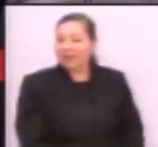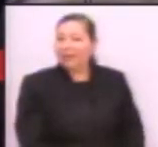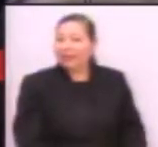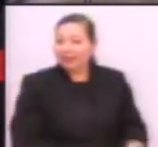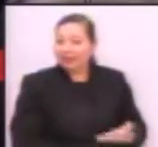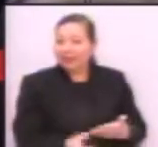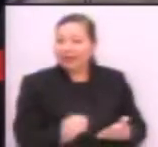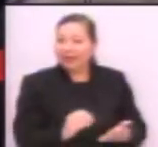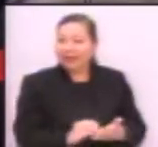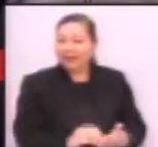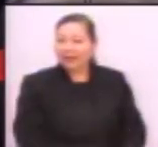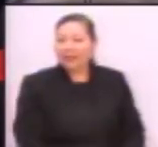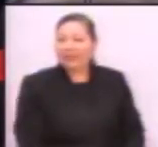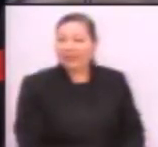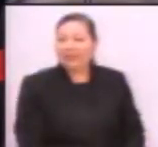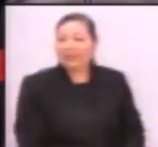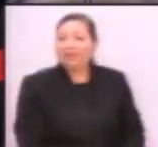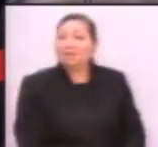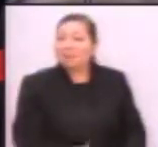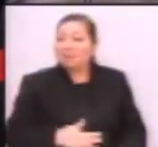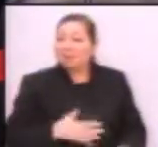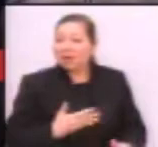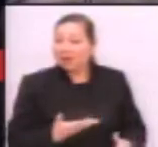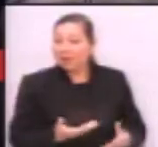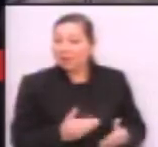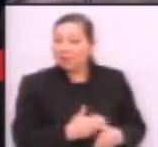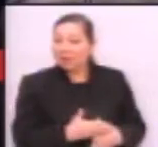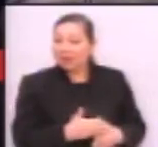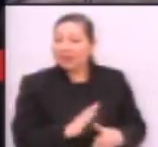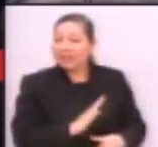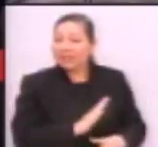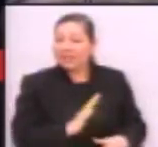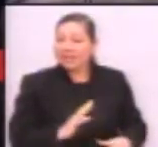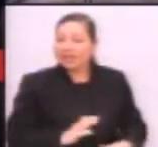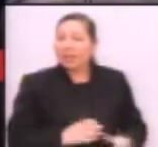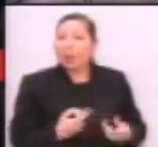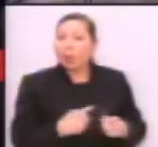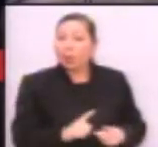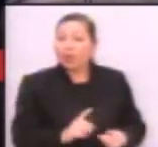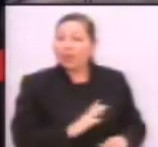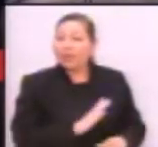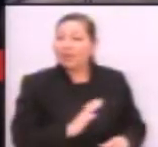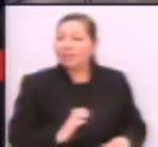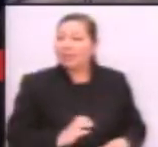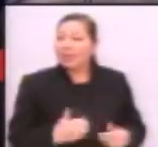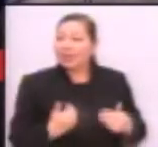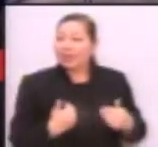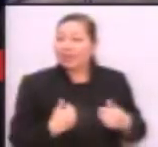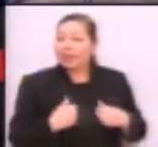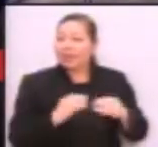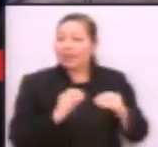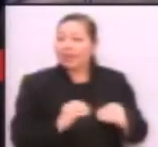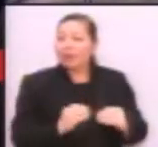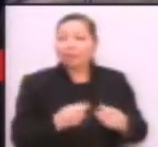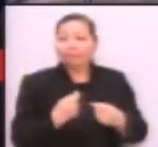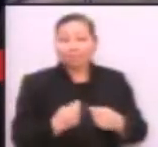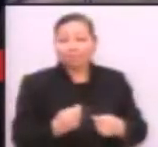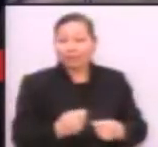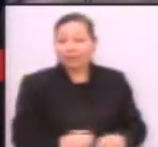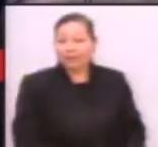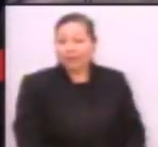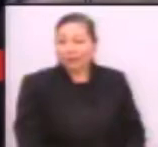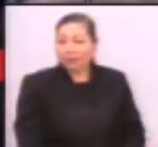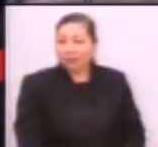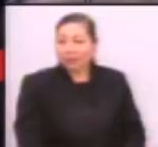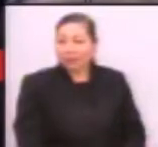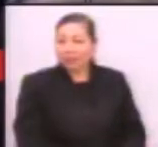Las retenciones que se puede hacer por parte del Estado cuando el Estado les tenga algún tipo de obligación